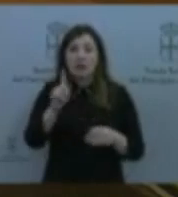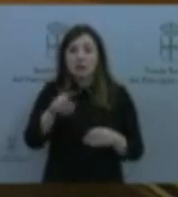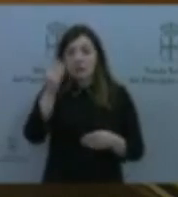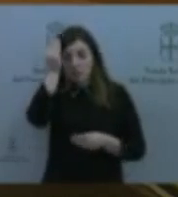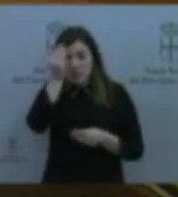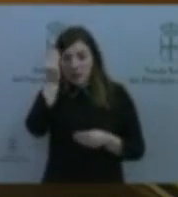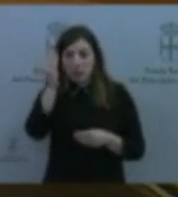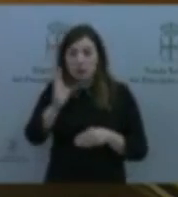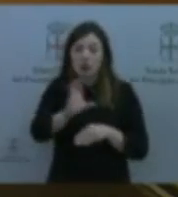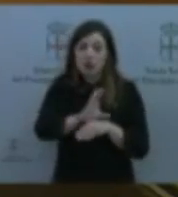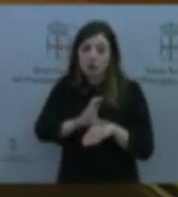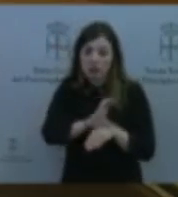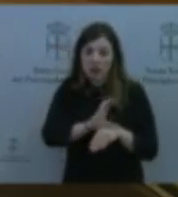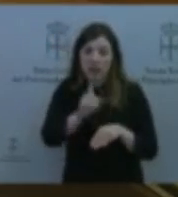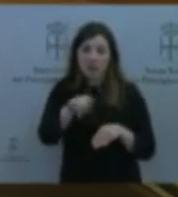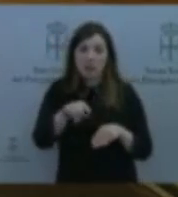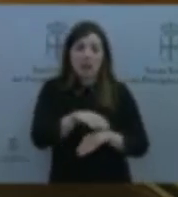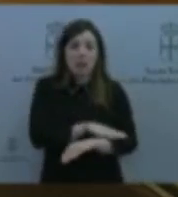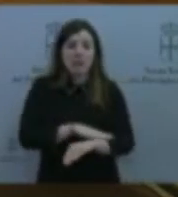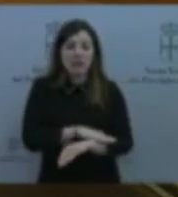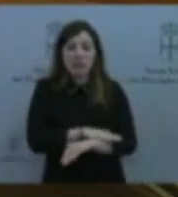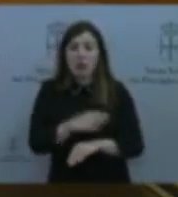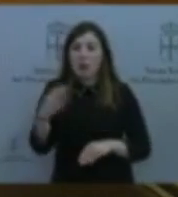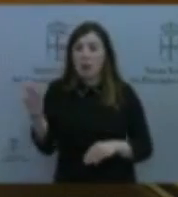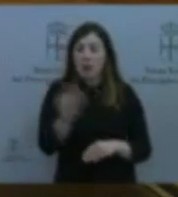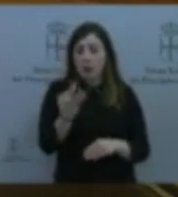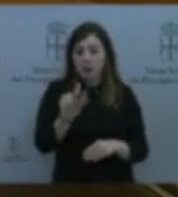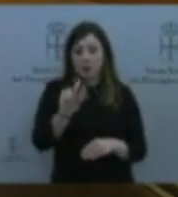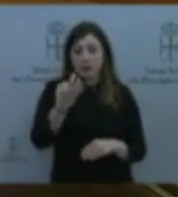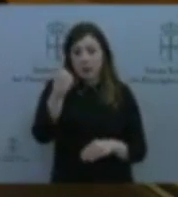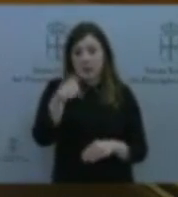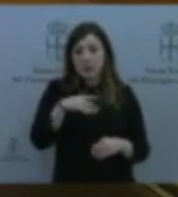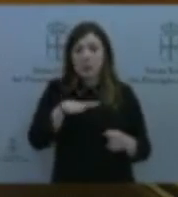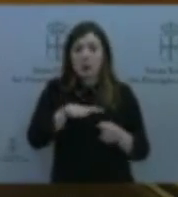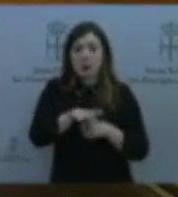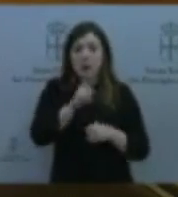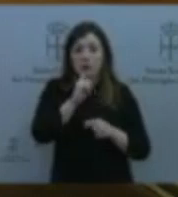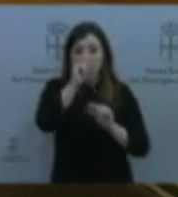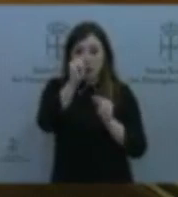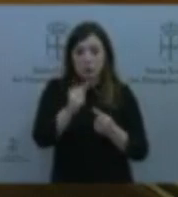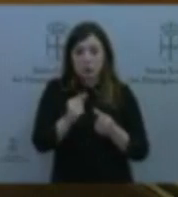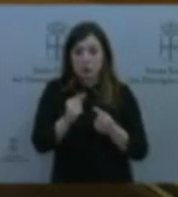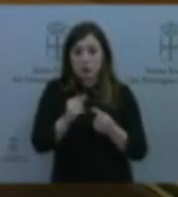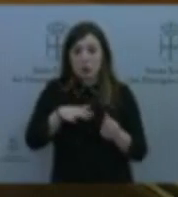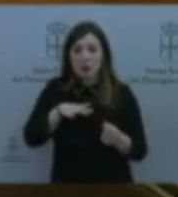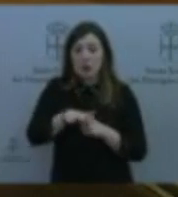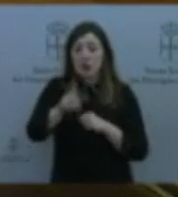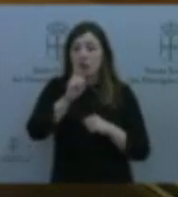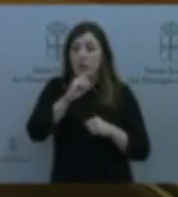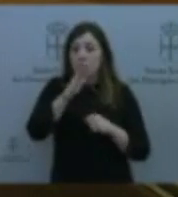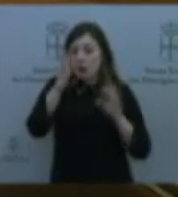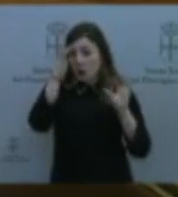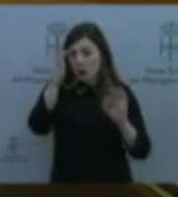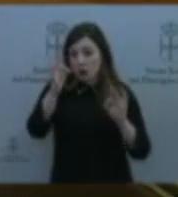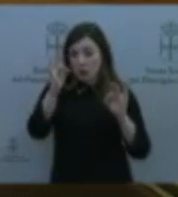el deber de ir previendo cómo cubrir el impacto presupuestario que esto suponga, porque evidentemente implicará subidas de salarios e impacto